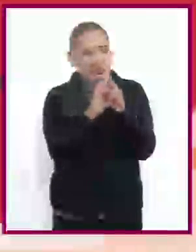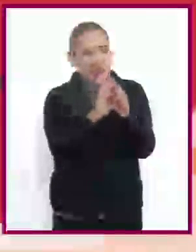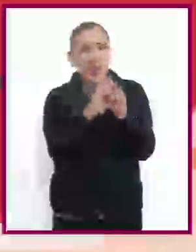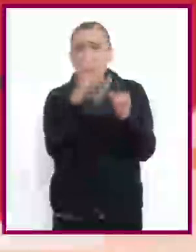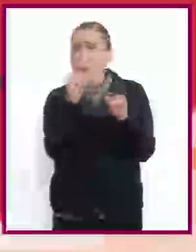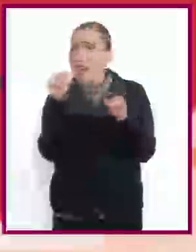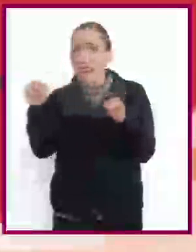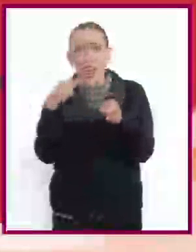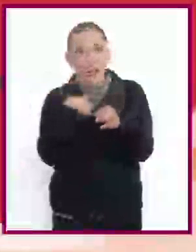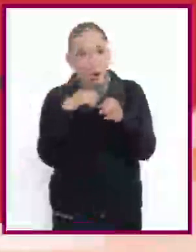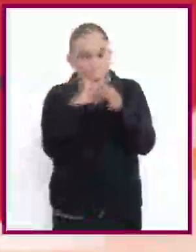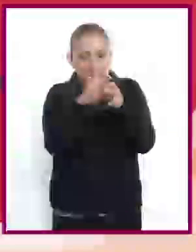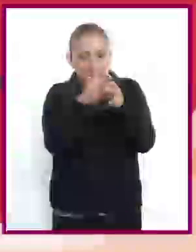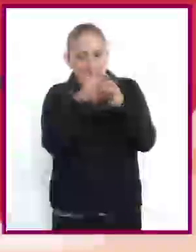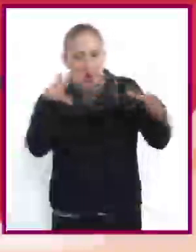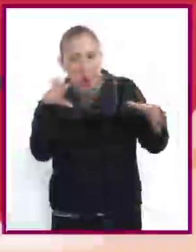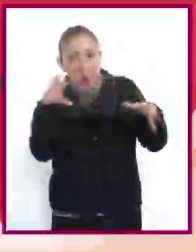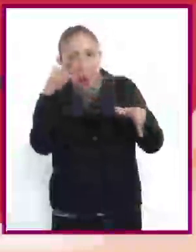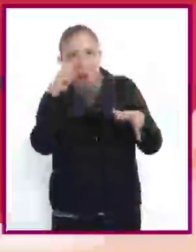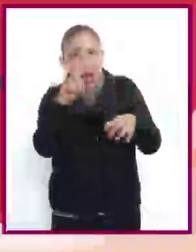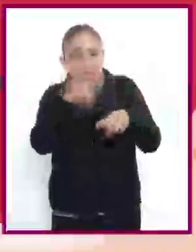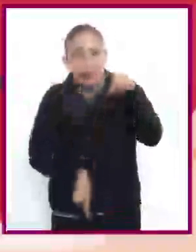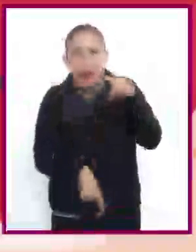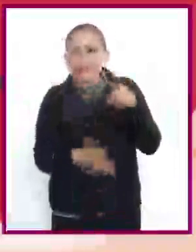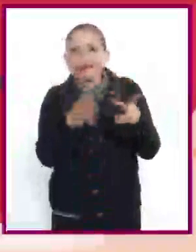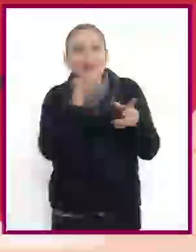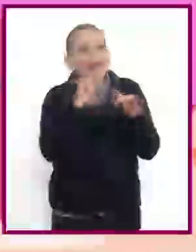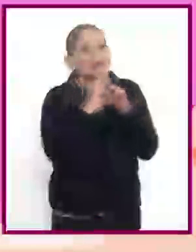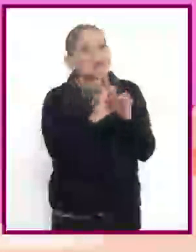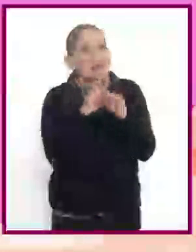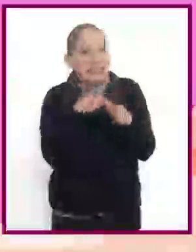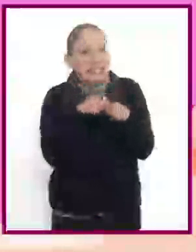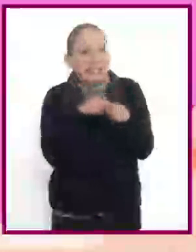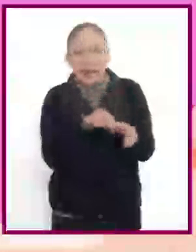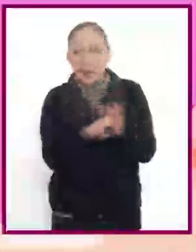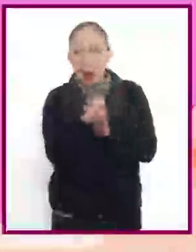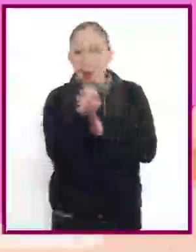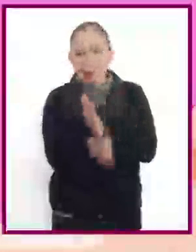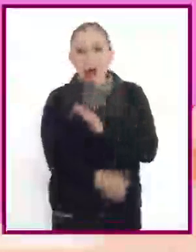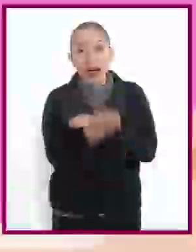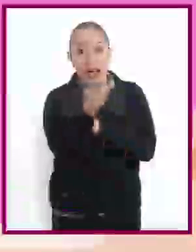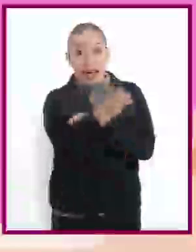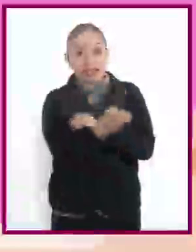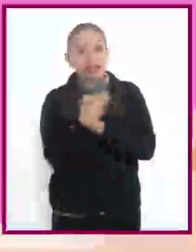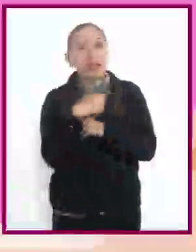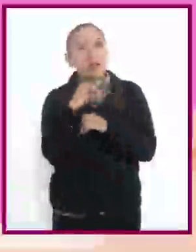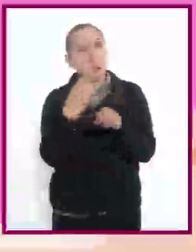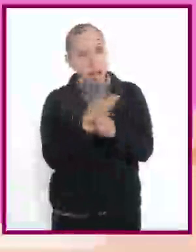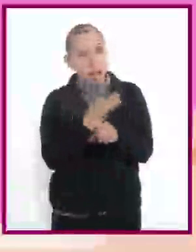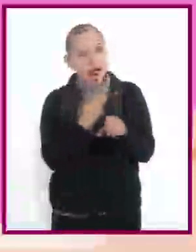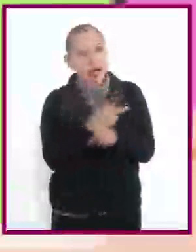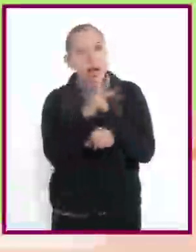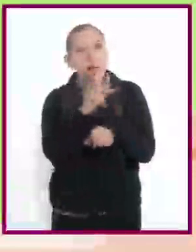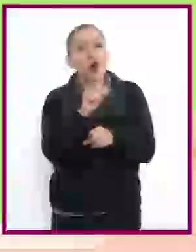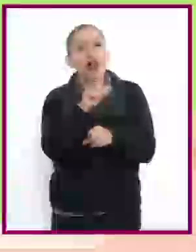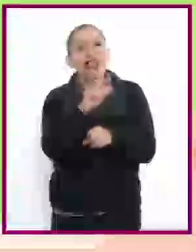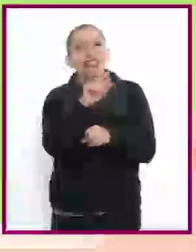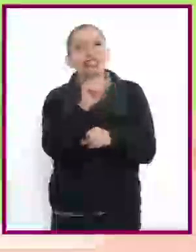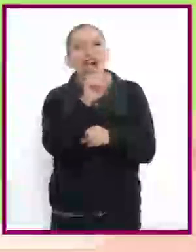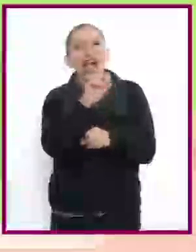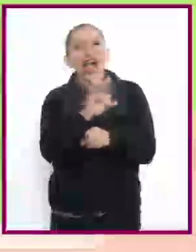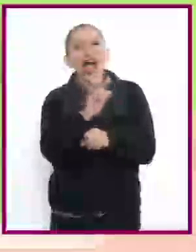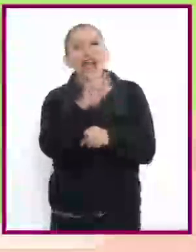alimenticia. El plástico no es biodegradable porque está hecho de polipropileno, un derivado del petróleo cuyos enlaces